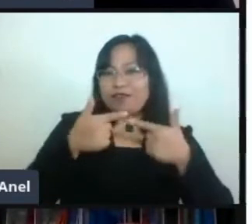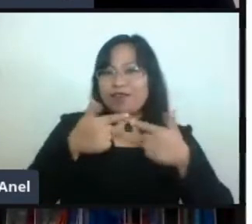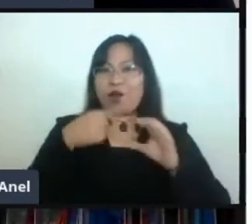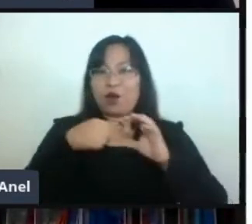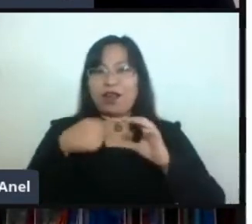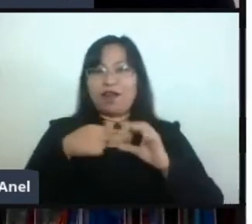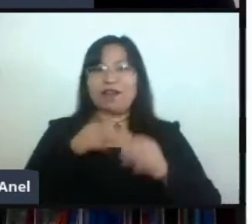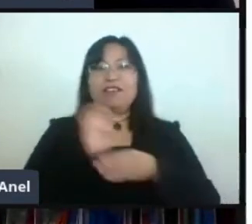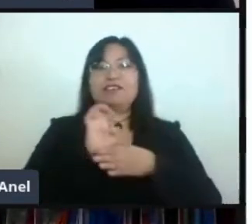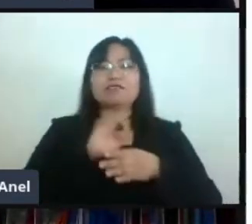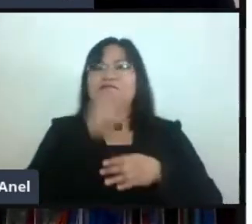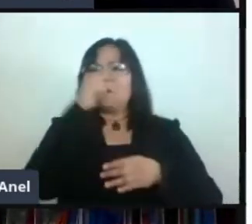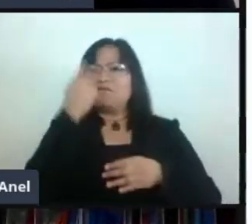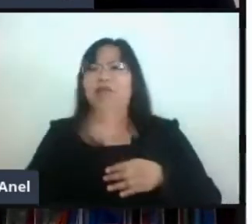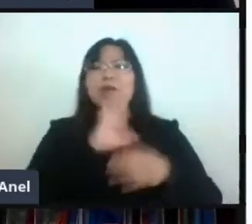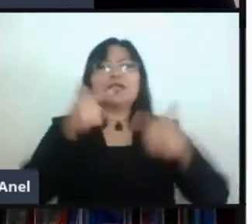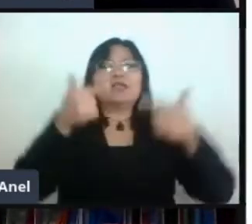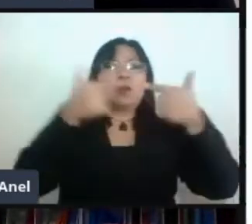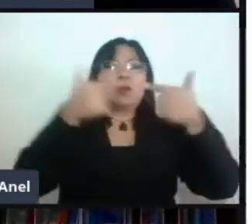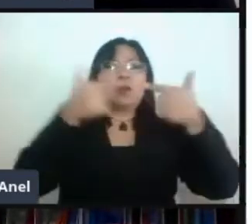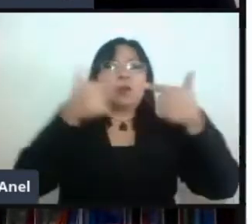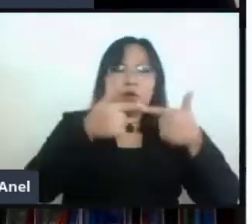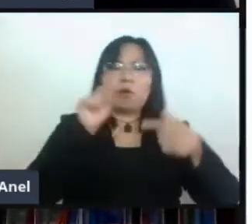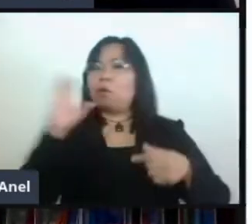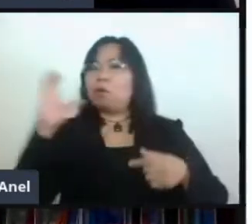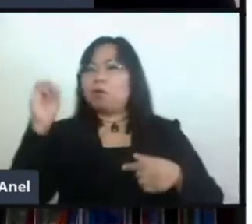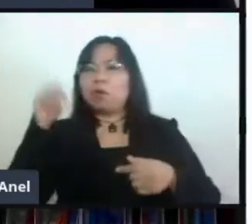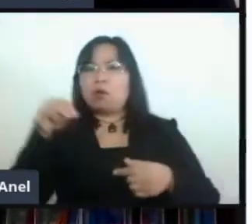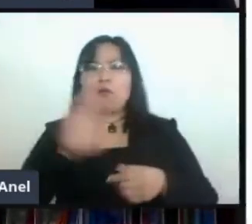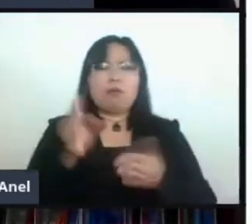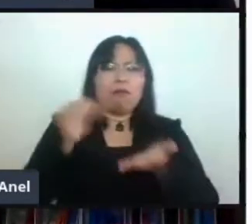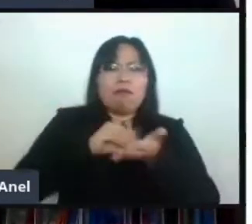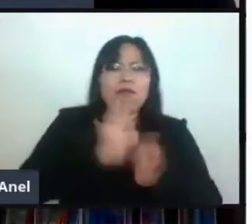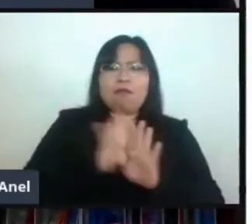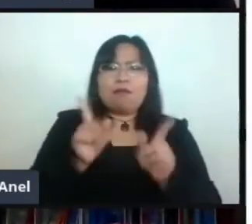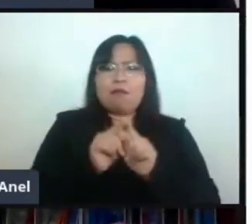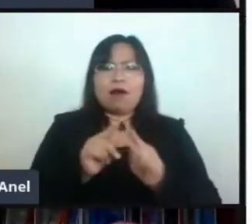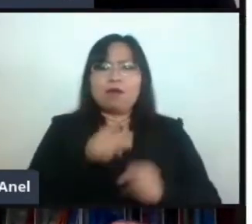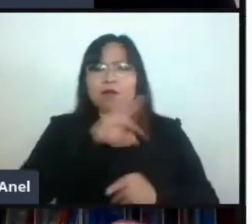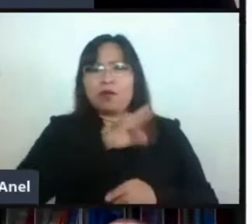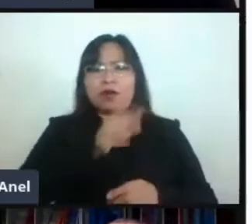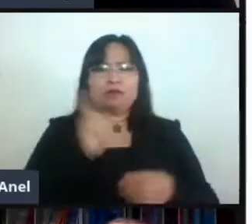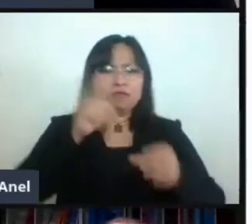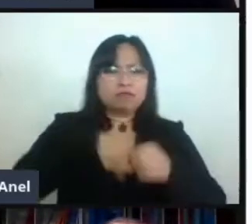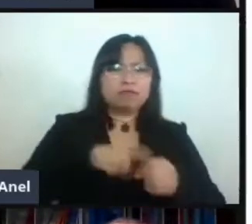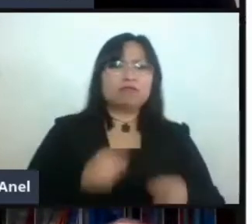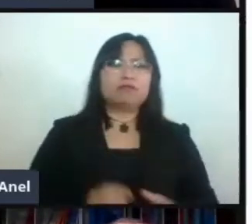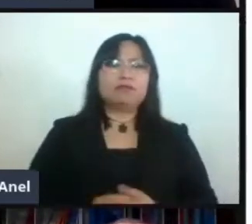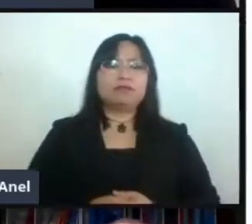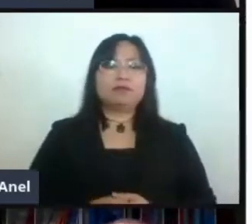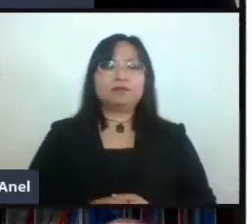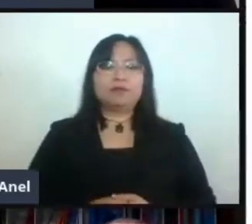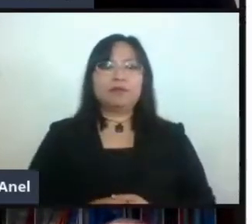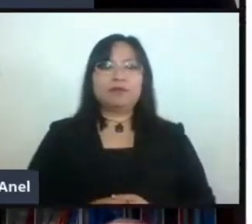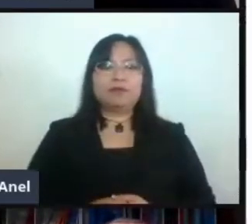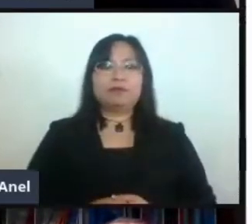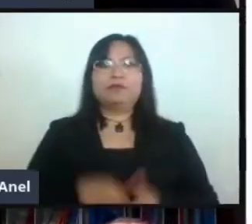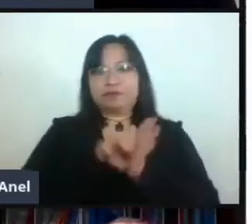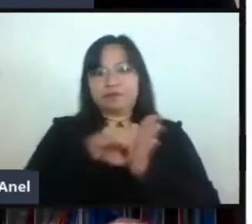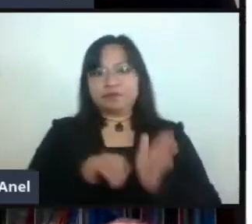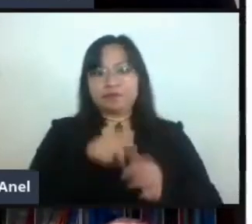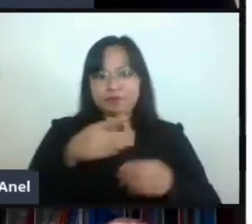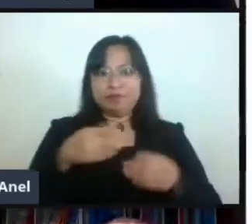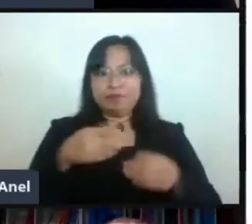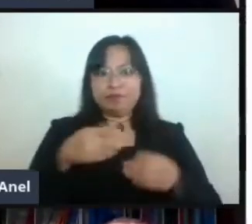classroom.google.com. Ok, pues esas son las clases que yo tengo en este momento. Tengo muchas